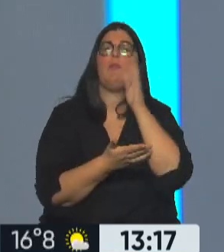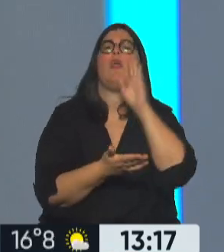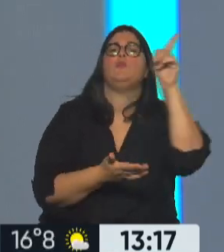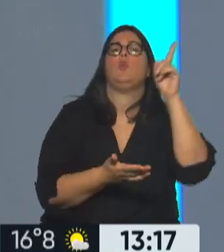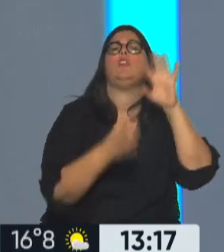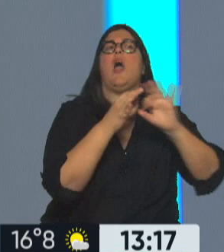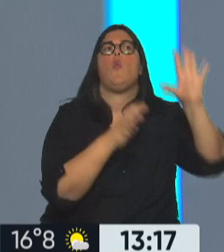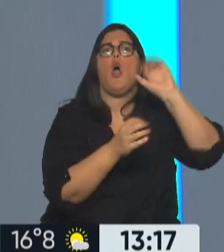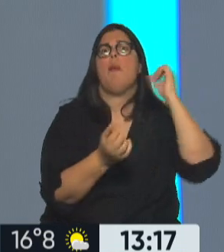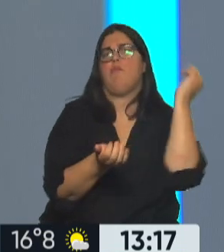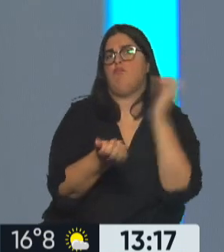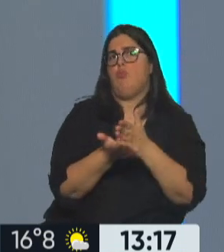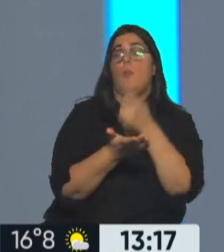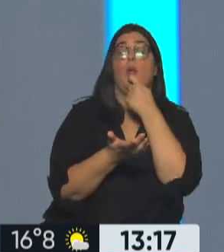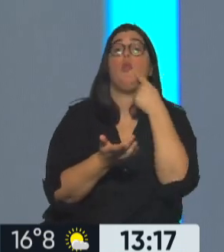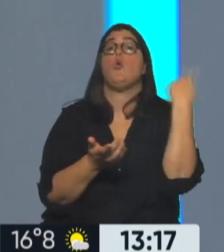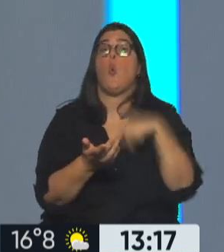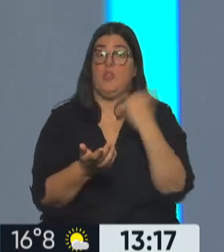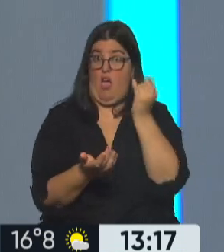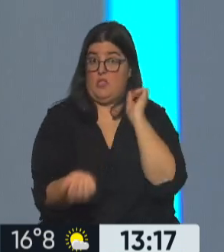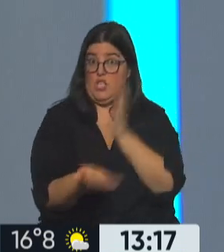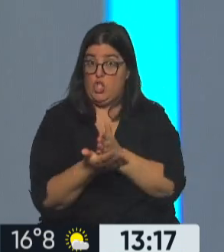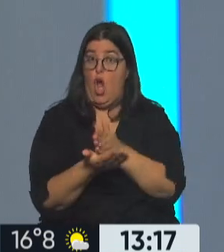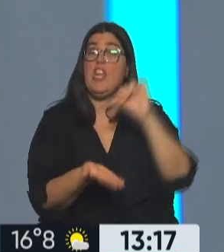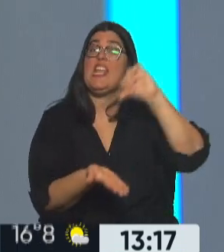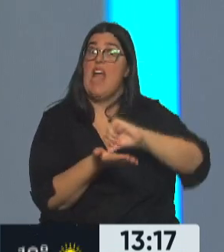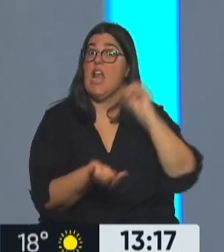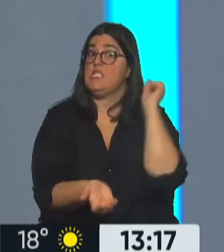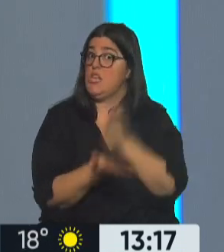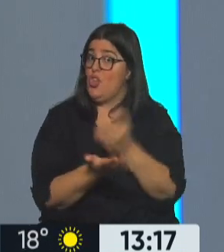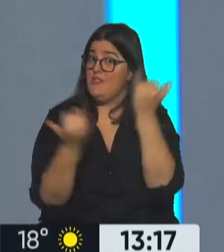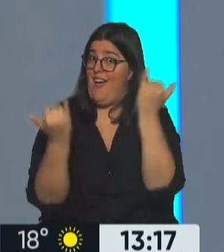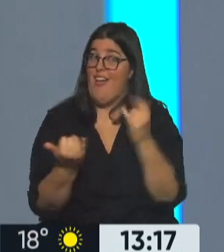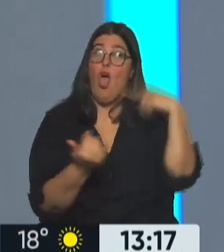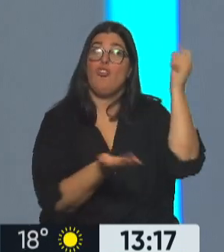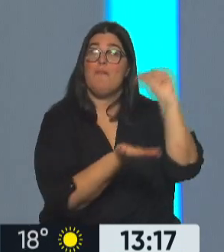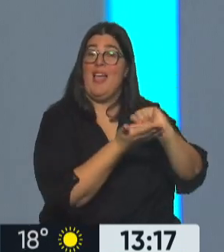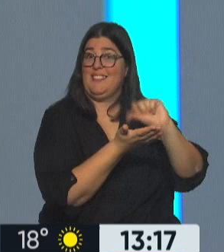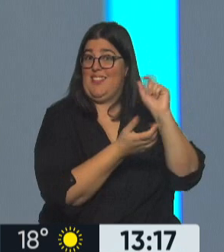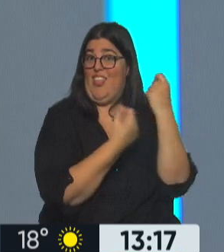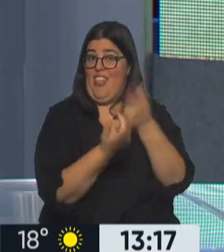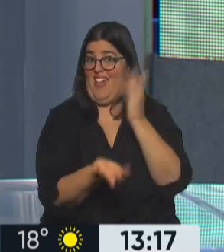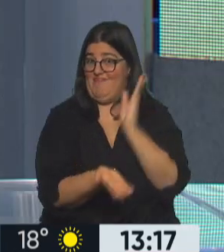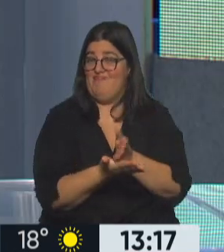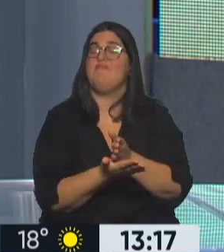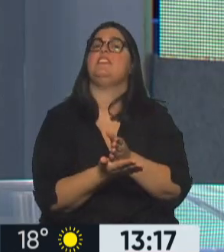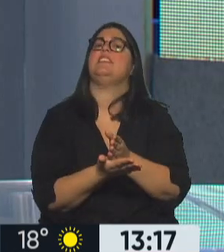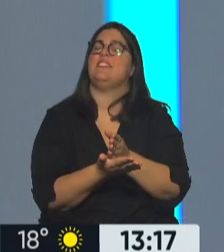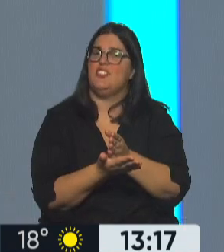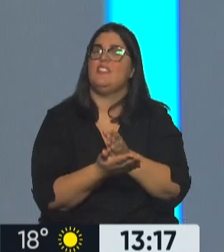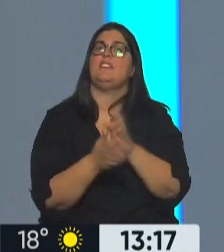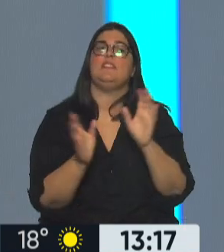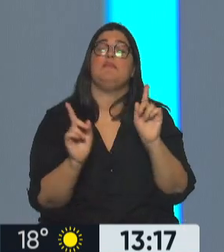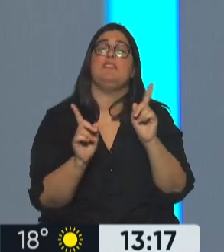occidentales, como por ejemplo Rusia, como por ejemplo Irán, y de alguna manera esto viene a tratar de sopesar